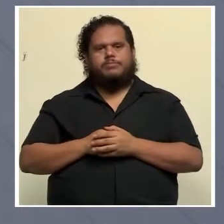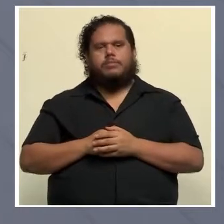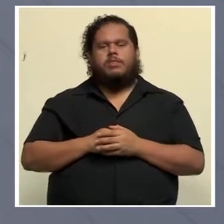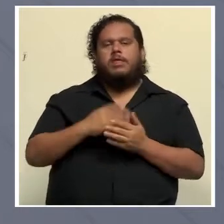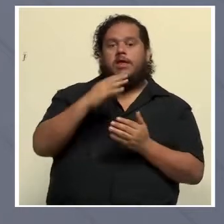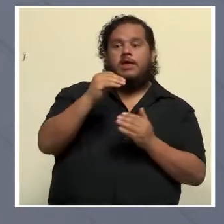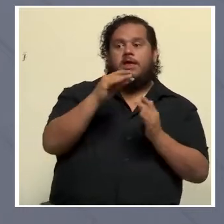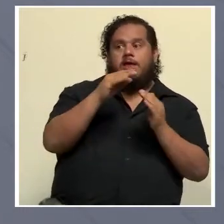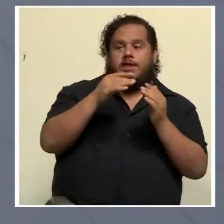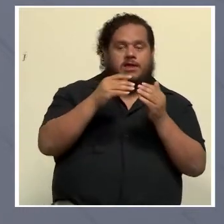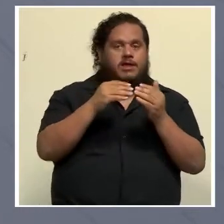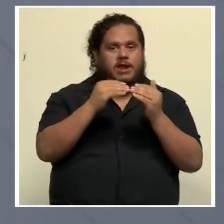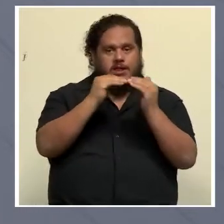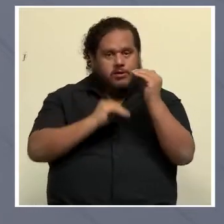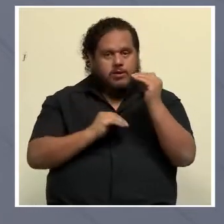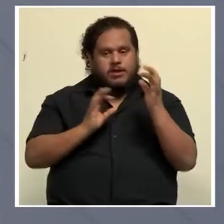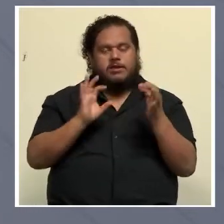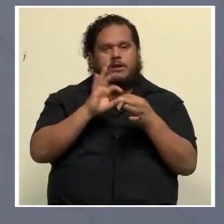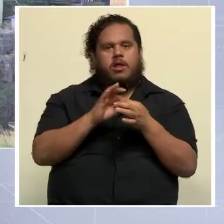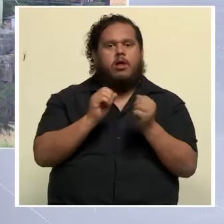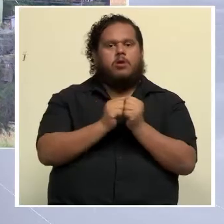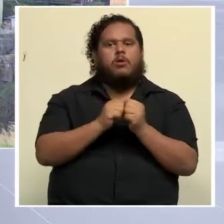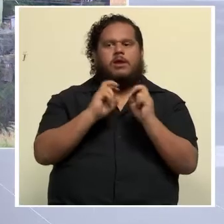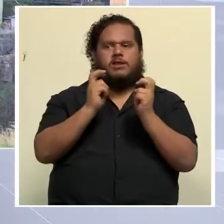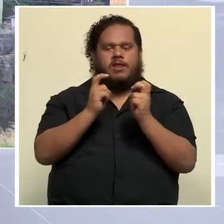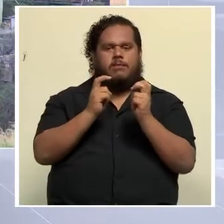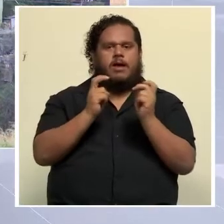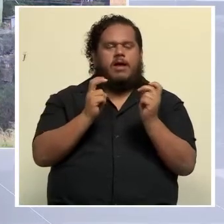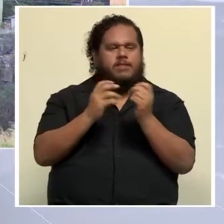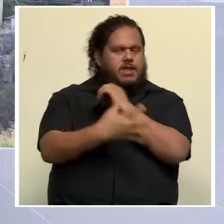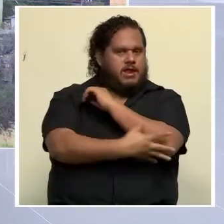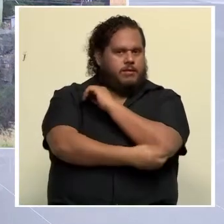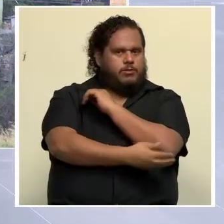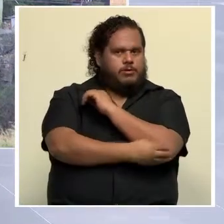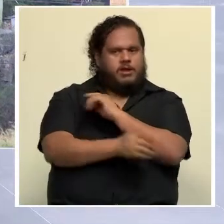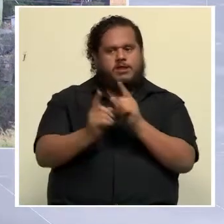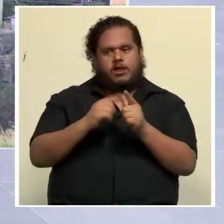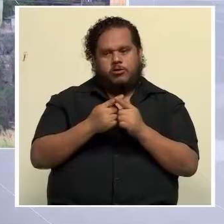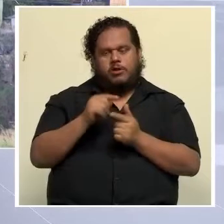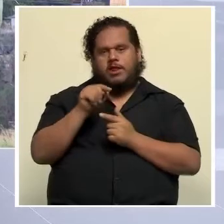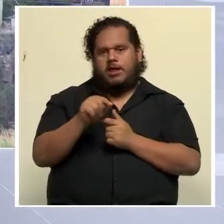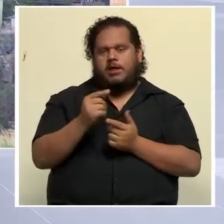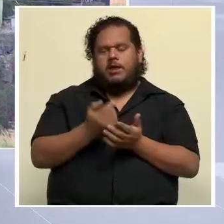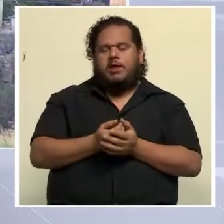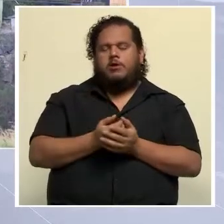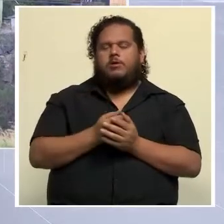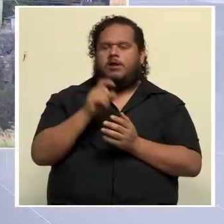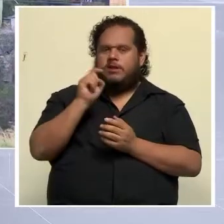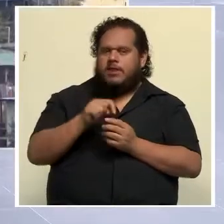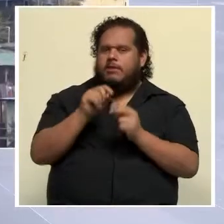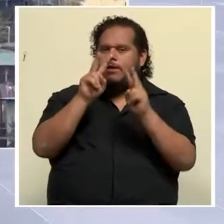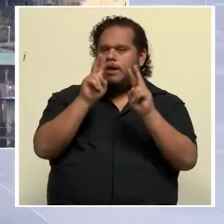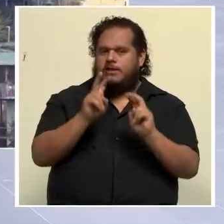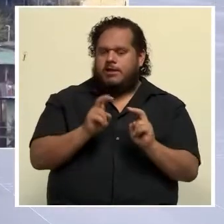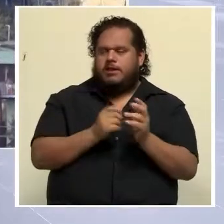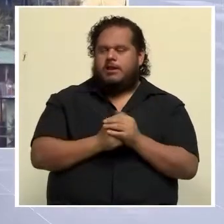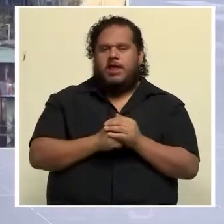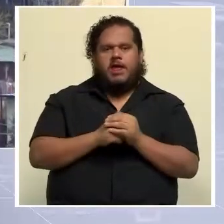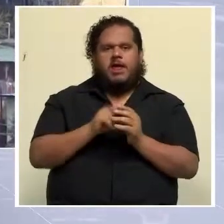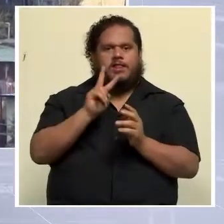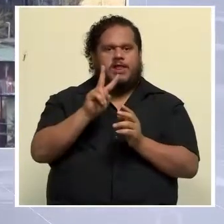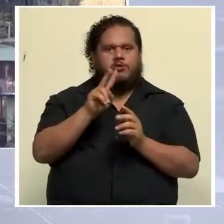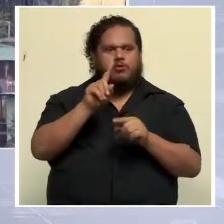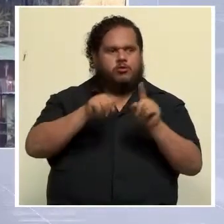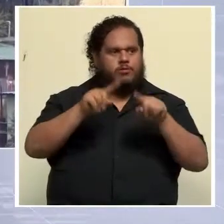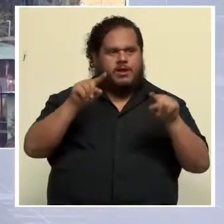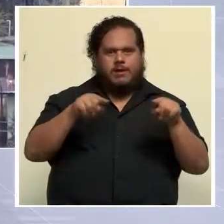la desigualdad está sumamente vinculada con el tema de la pobreza. Entonces, acá lo que siempre se tiene que analizar es las dos variables al mismo